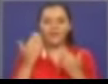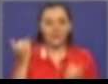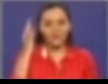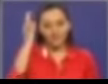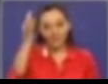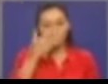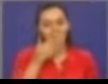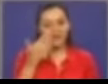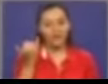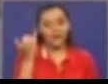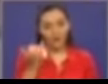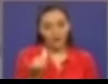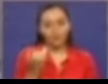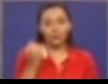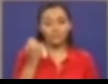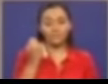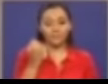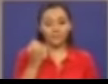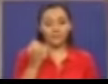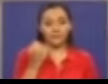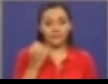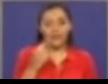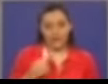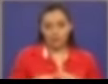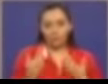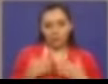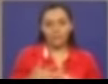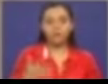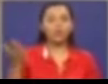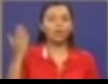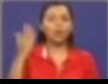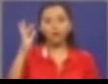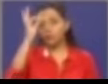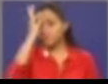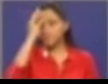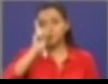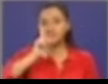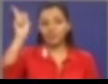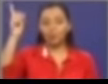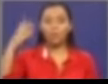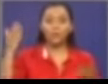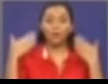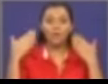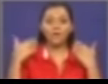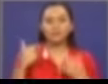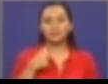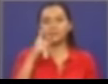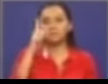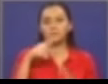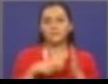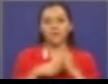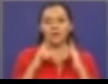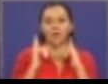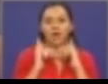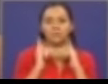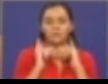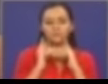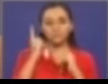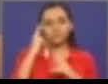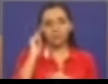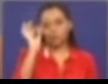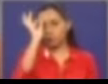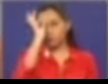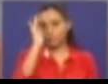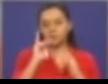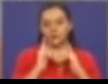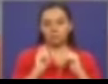mega hospitales solo en Guayaquil. Cada uno, ¿saben con cuántas camas? 500 camas. Es decir, 1000 camas hospitalarias solo en esos dos